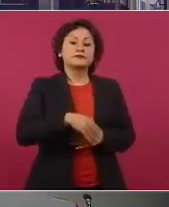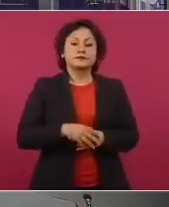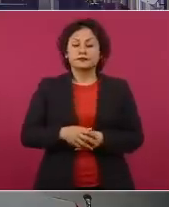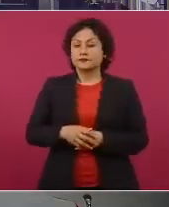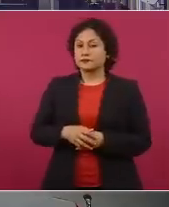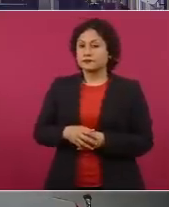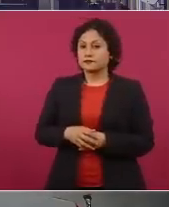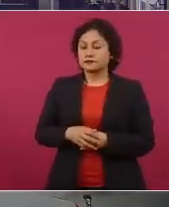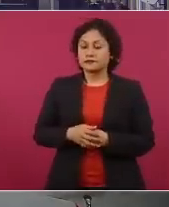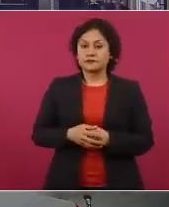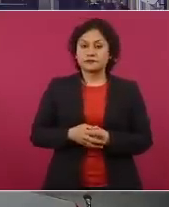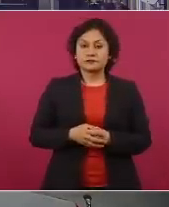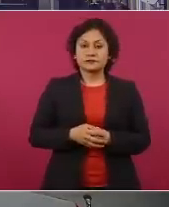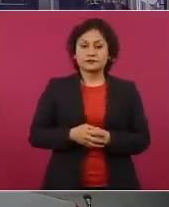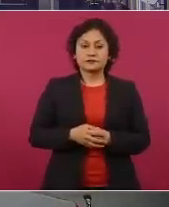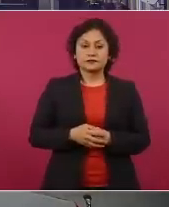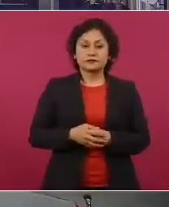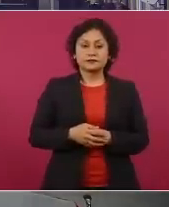la